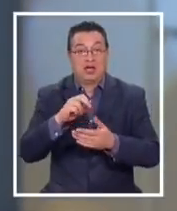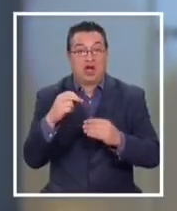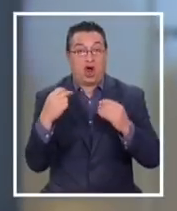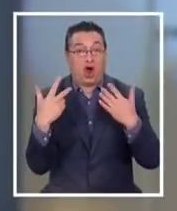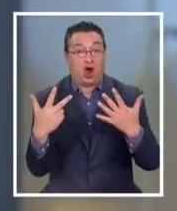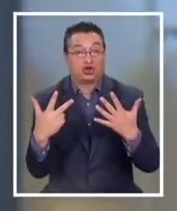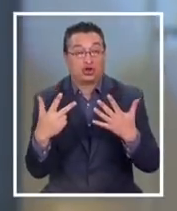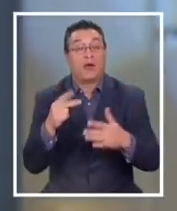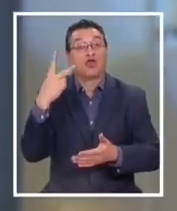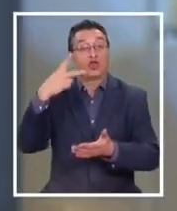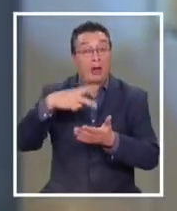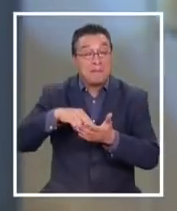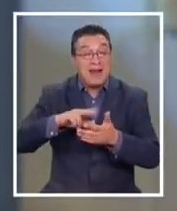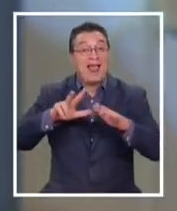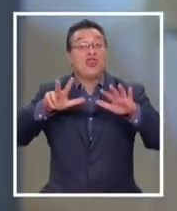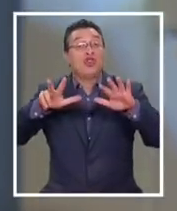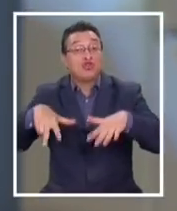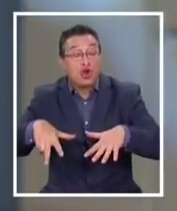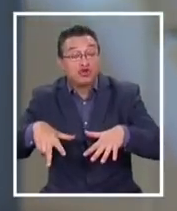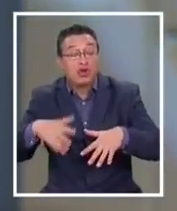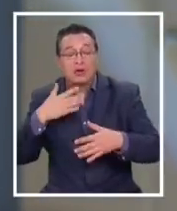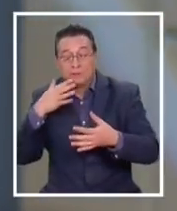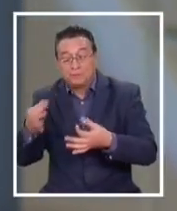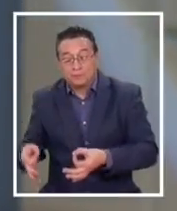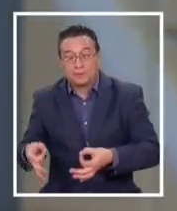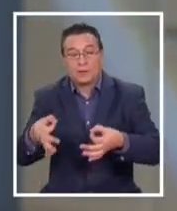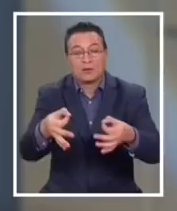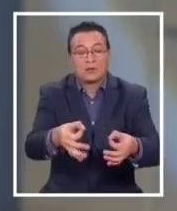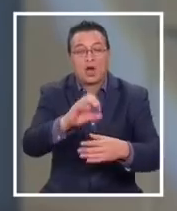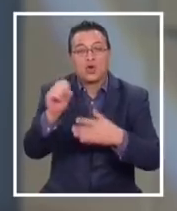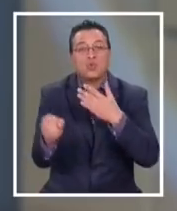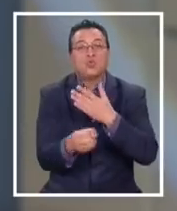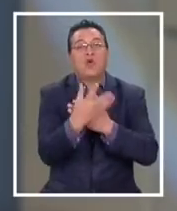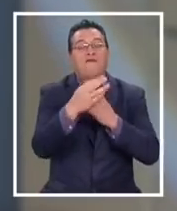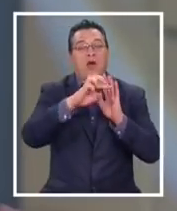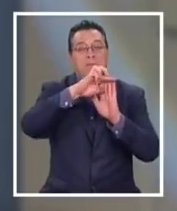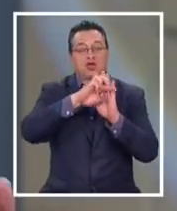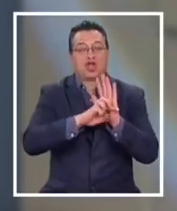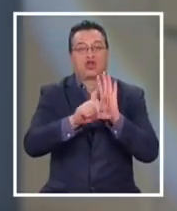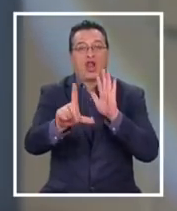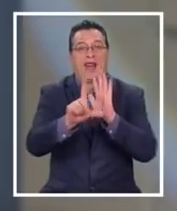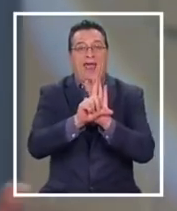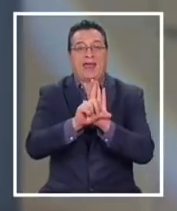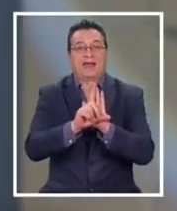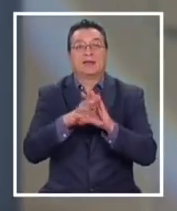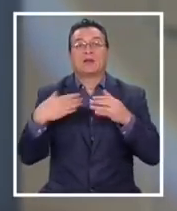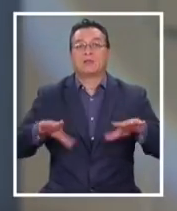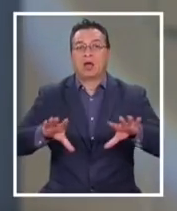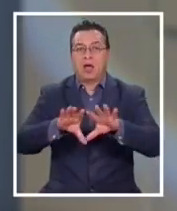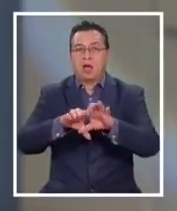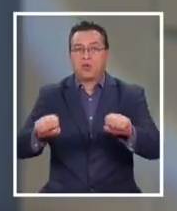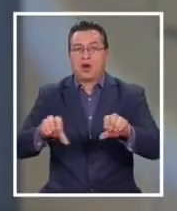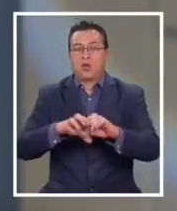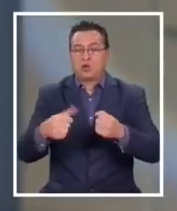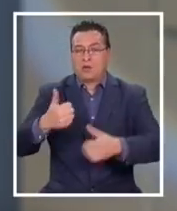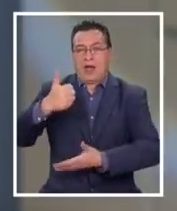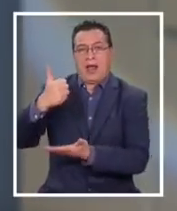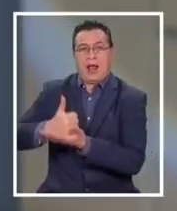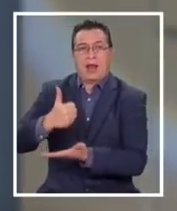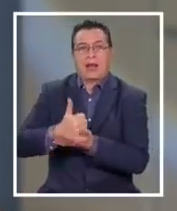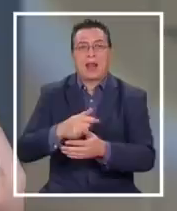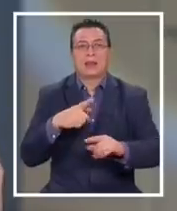El 2018 se presenta un nuevo proyecto de ley transversal acordado con